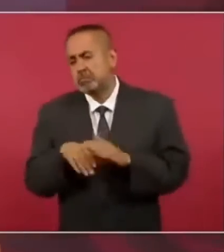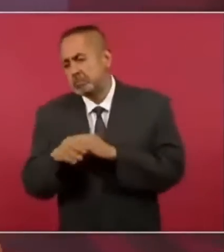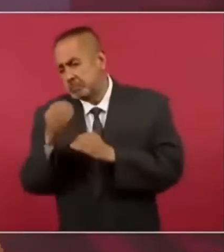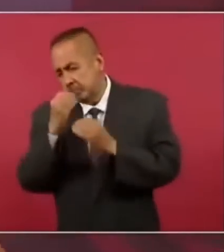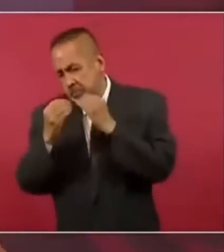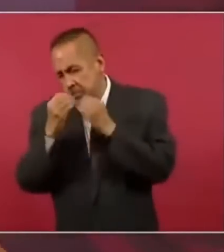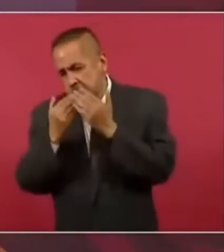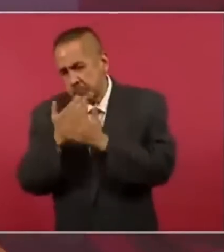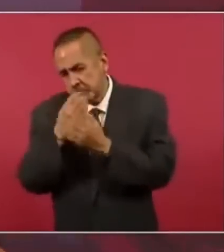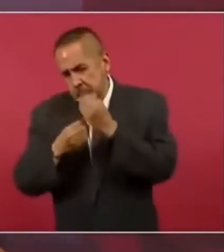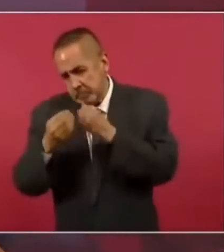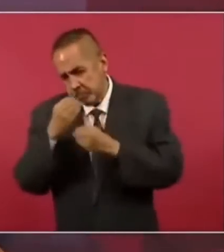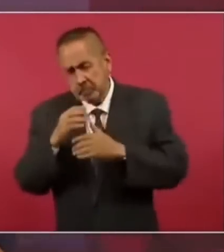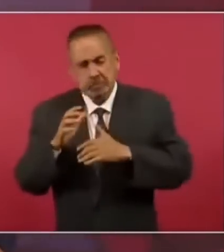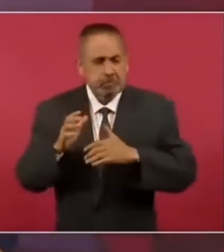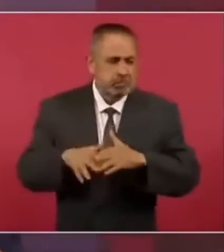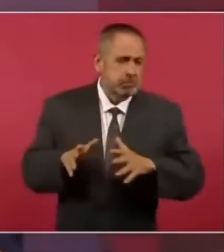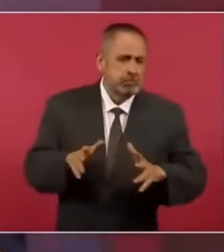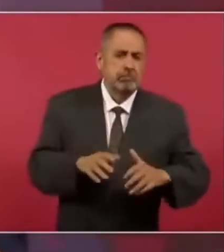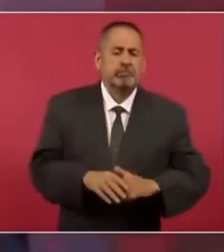desayunar, ¿sí?,